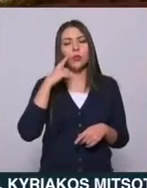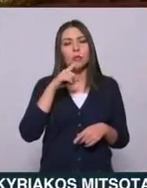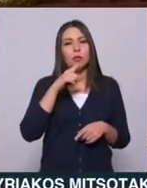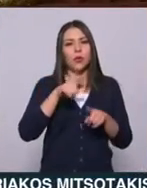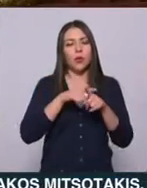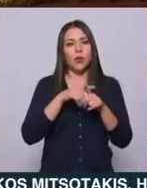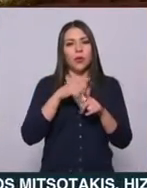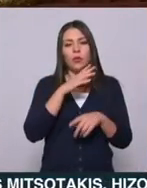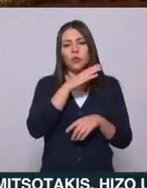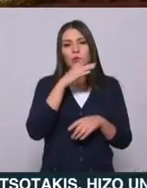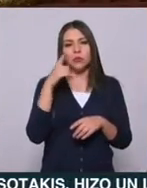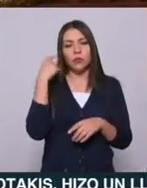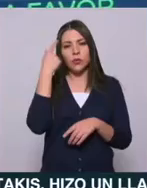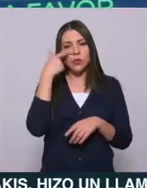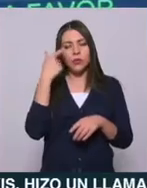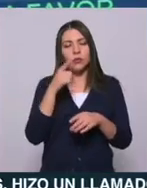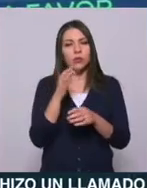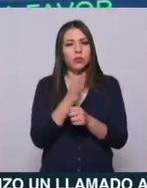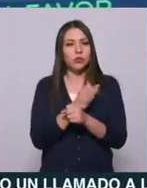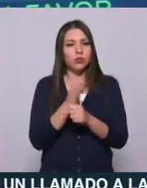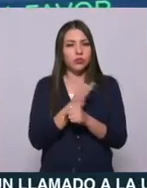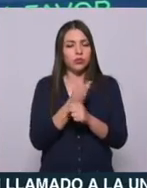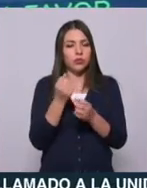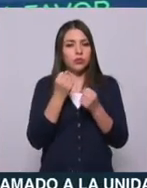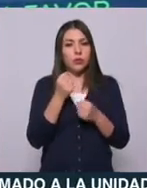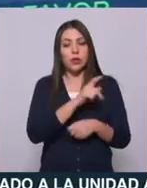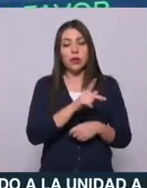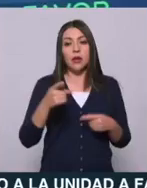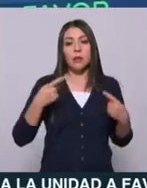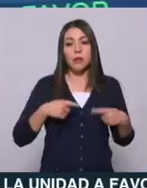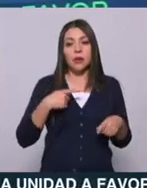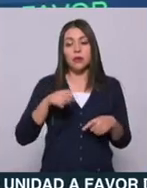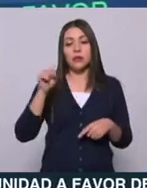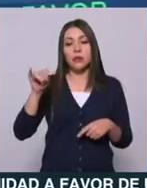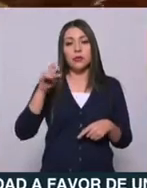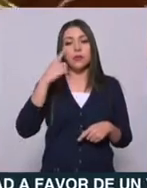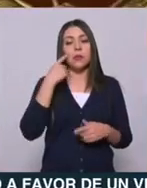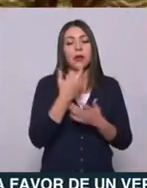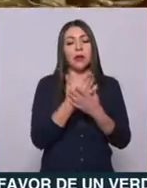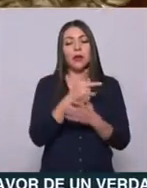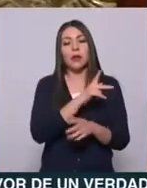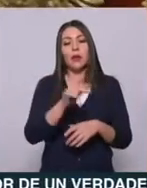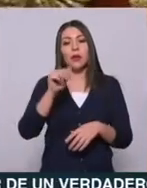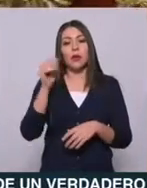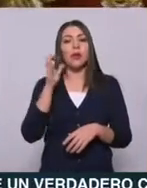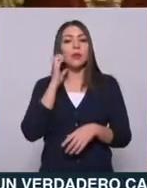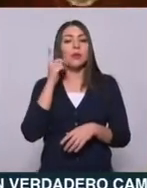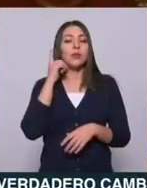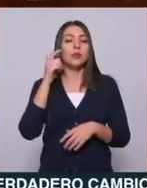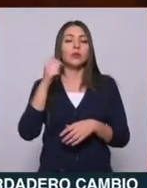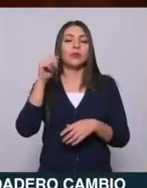ley fue aprobada por el Congreso Federal y se espera la aprobación de los congresos estatales. Imágenes: